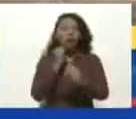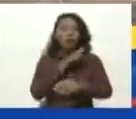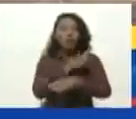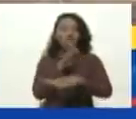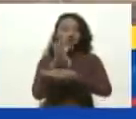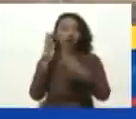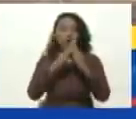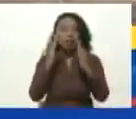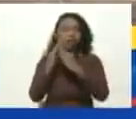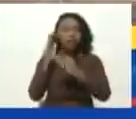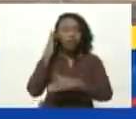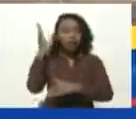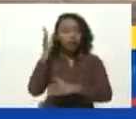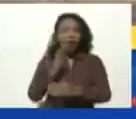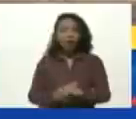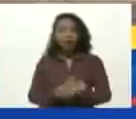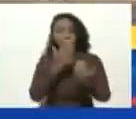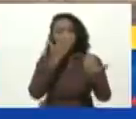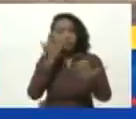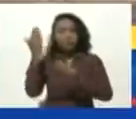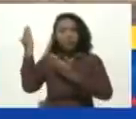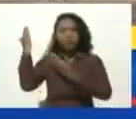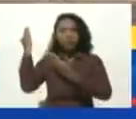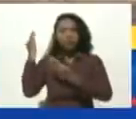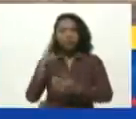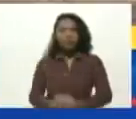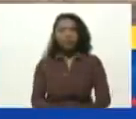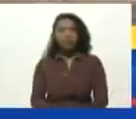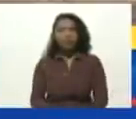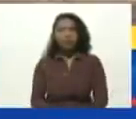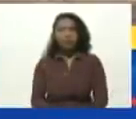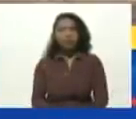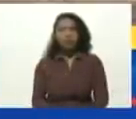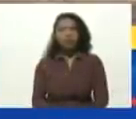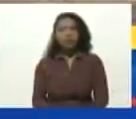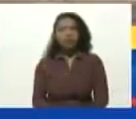allá. Adelante.